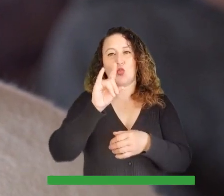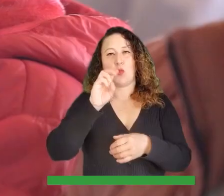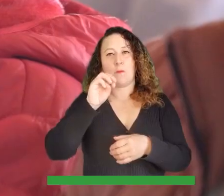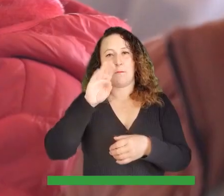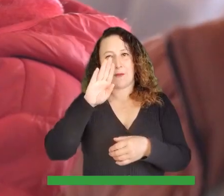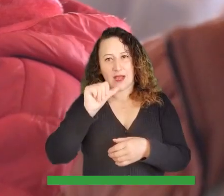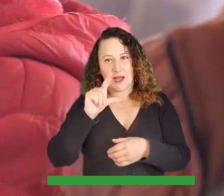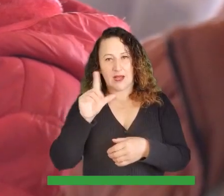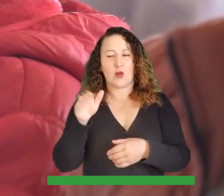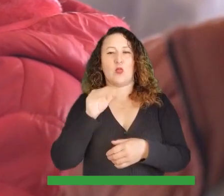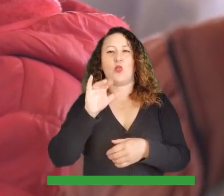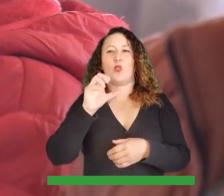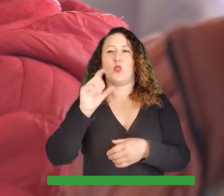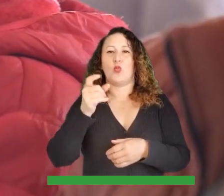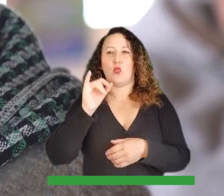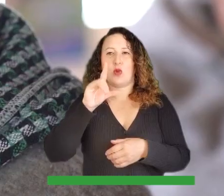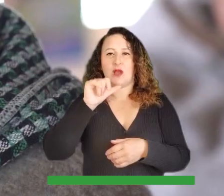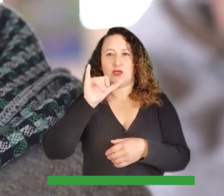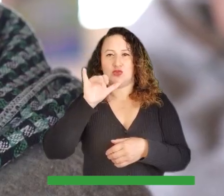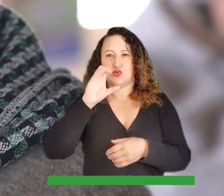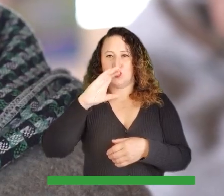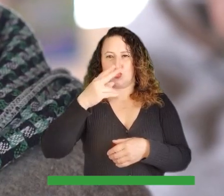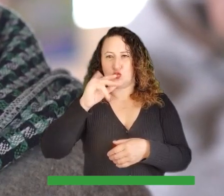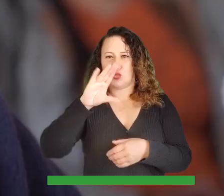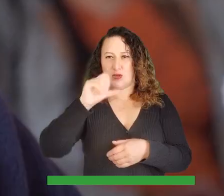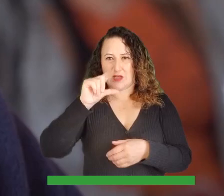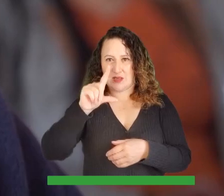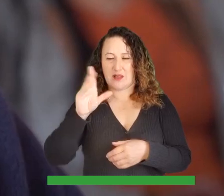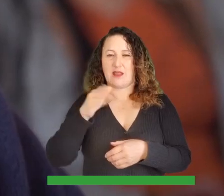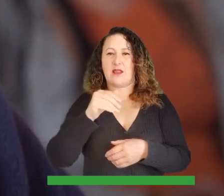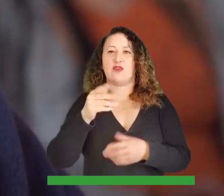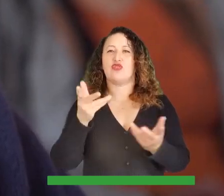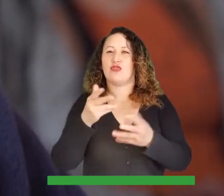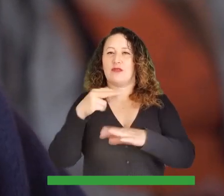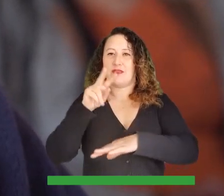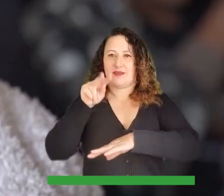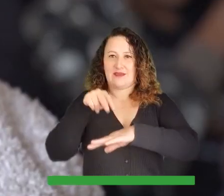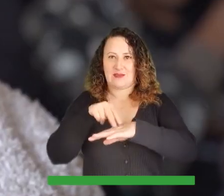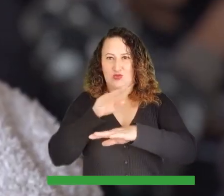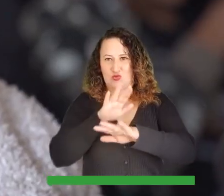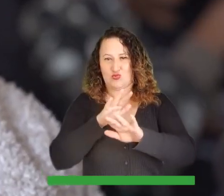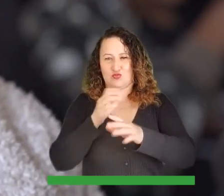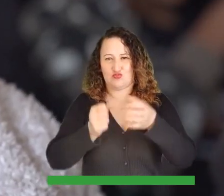y Zapulles, pertenecientes a la cuenca lechera de Nariño.